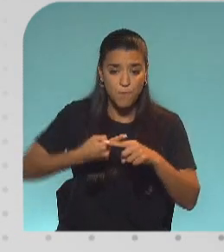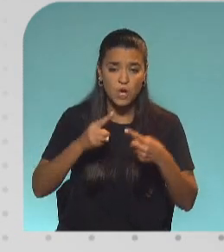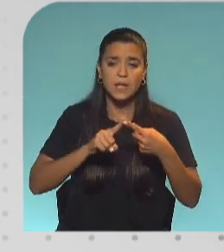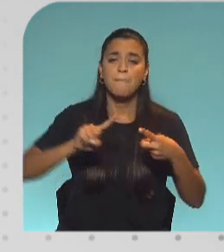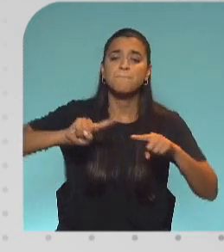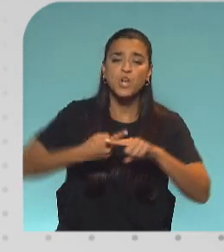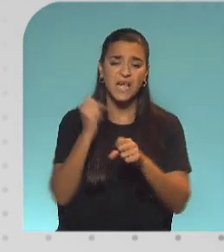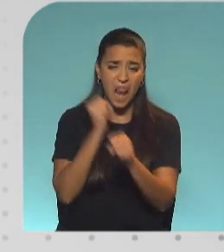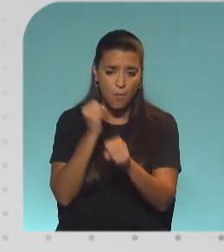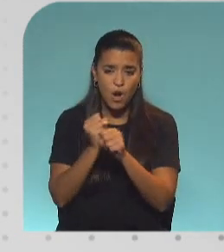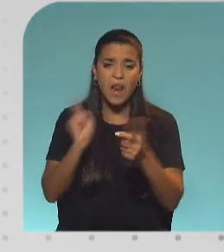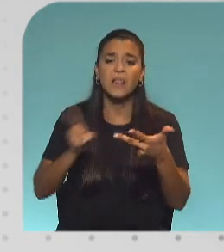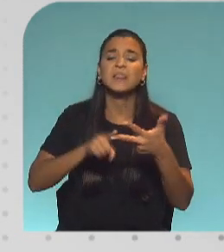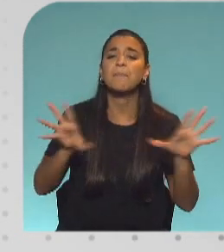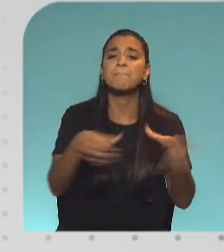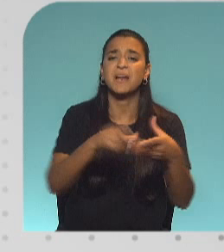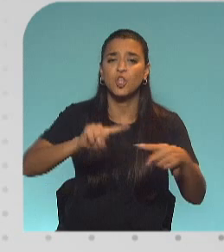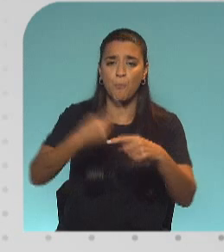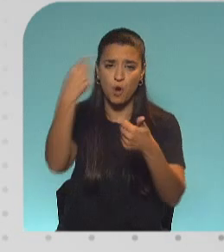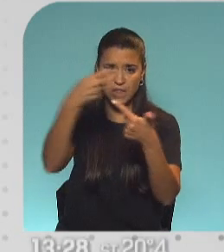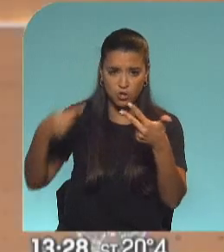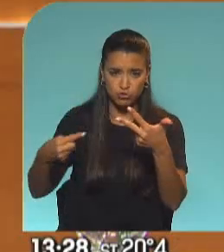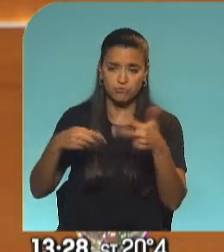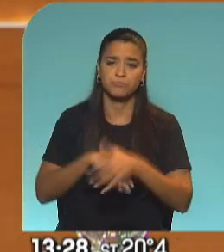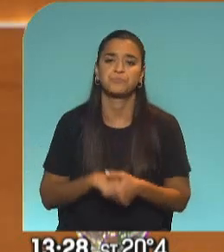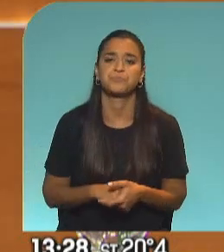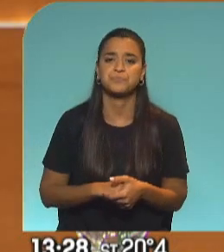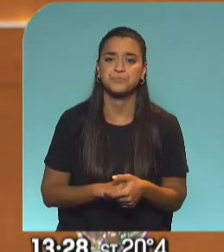política, políticas laborales y partidos políticos.